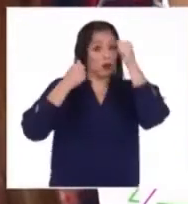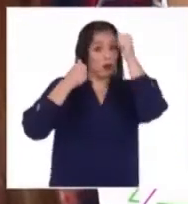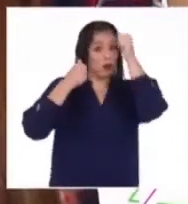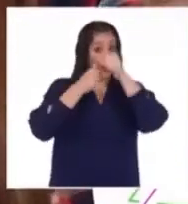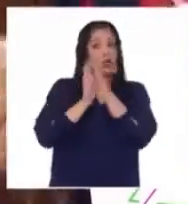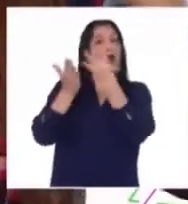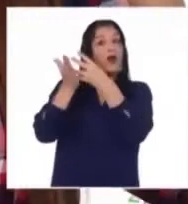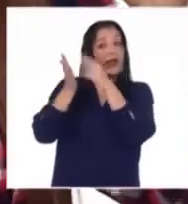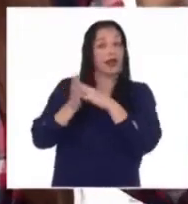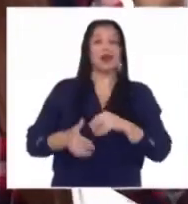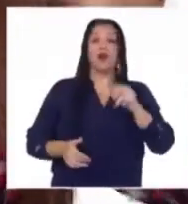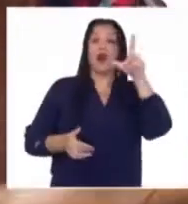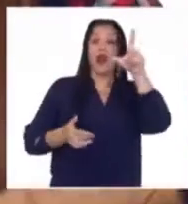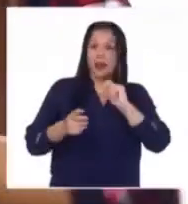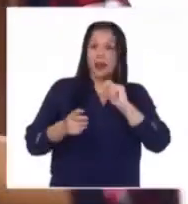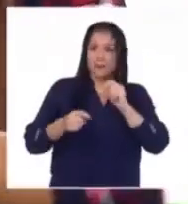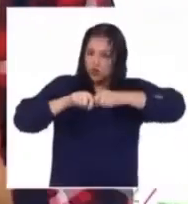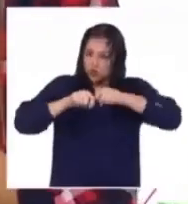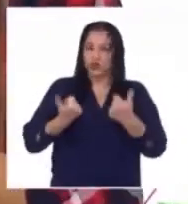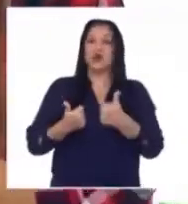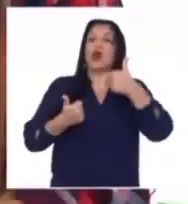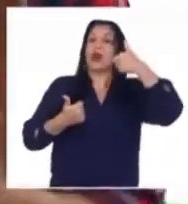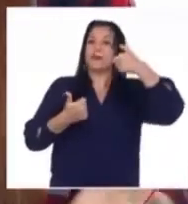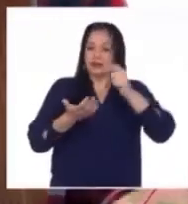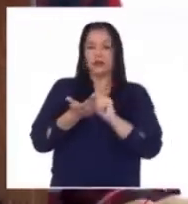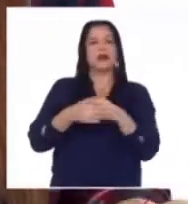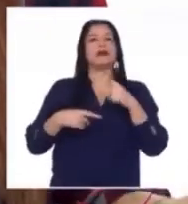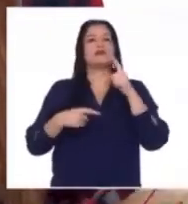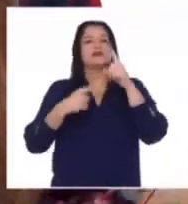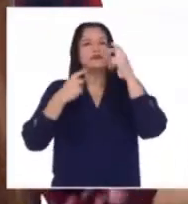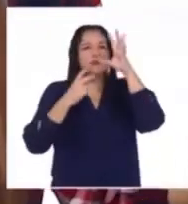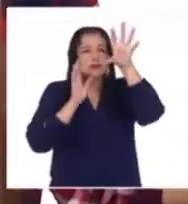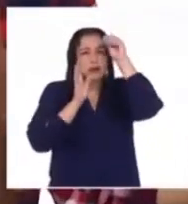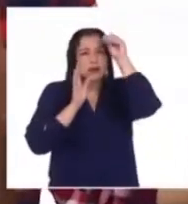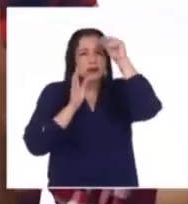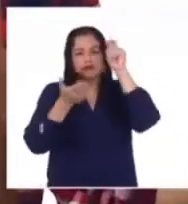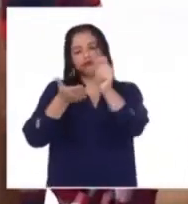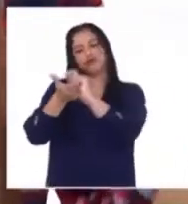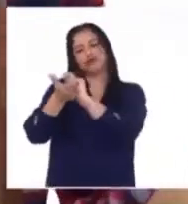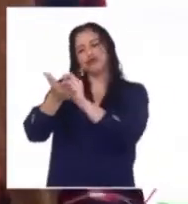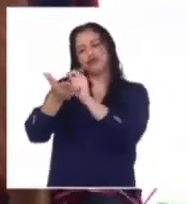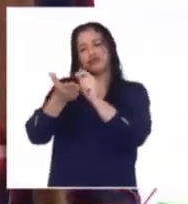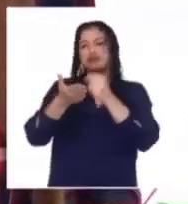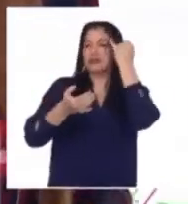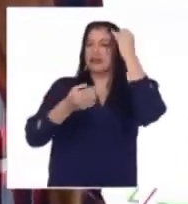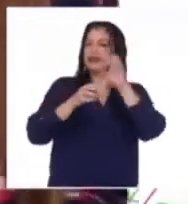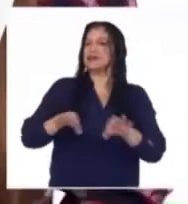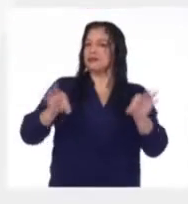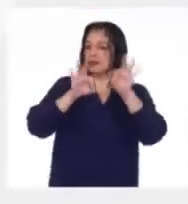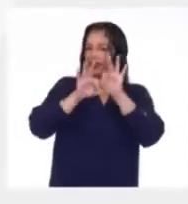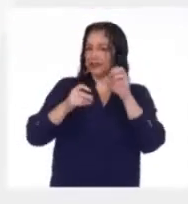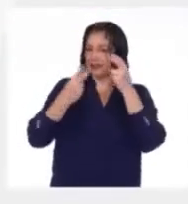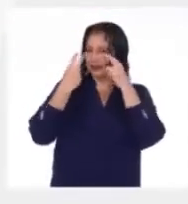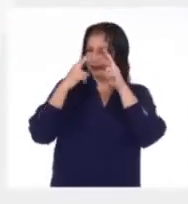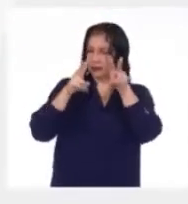en Casa, nuestro lápiz bien tajado, nuestro lapicero a la mano para anotar todas las ideas más importantes. Veámoslo.